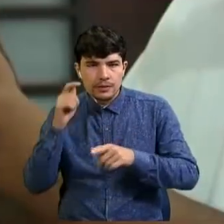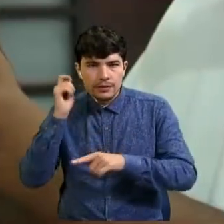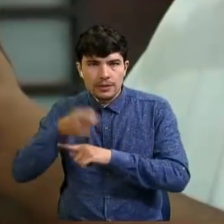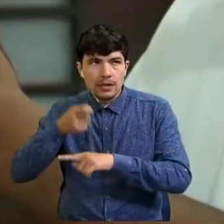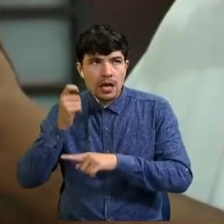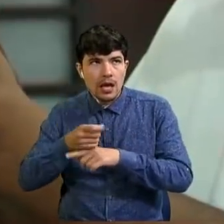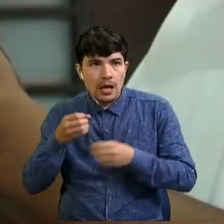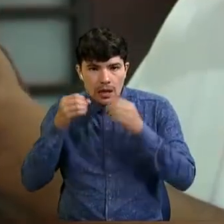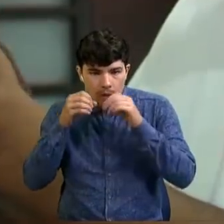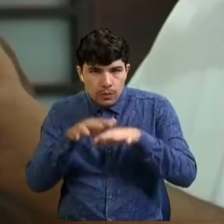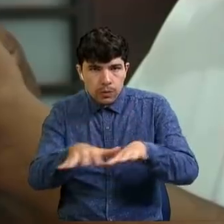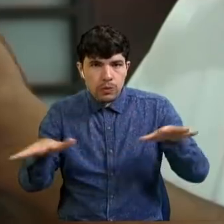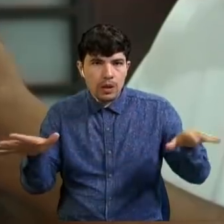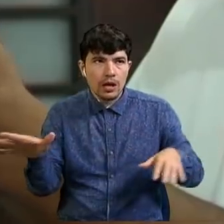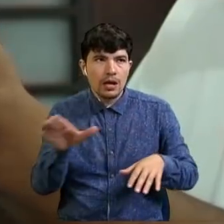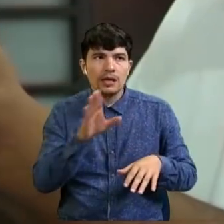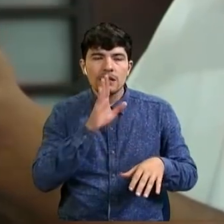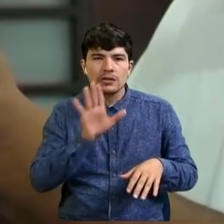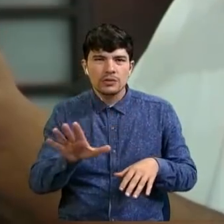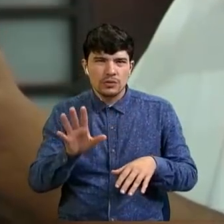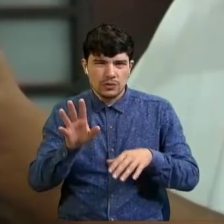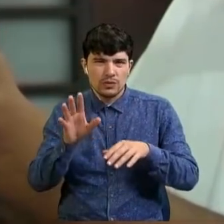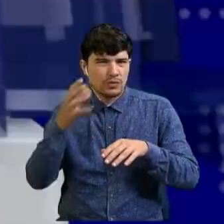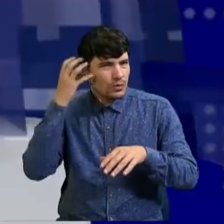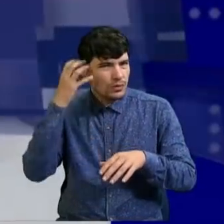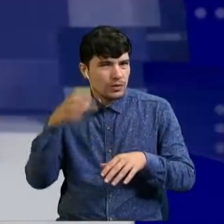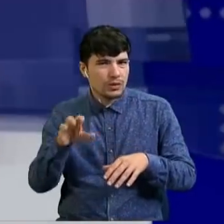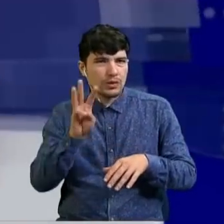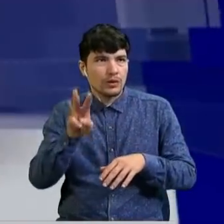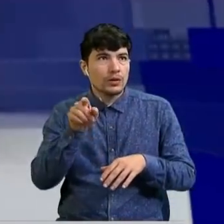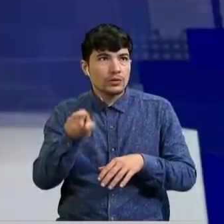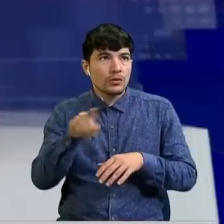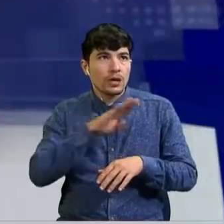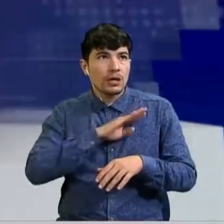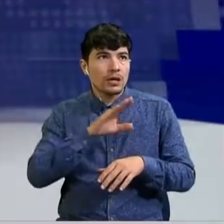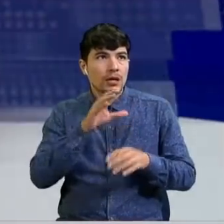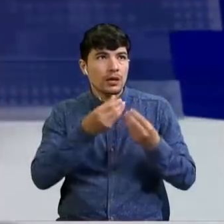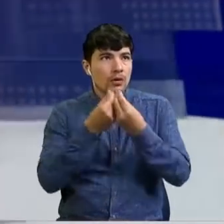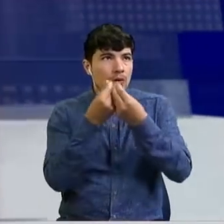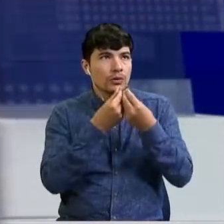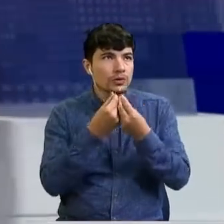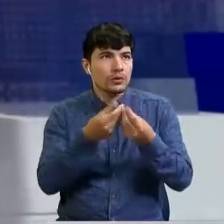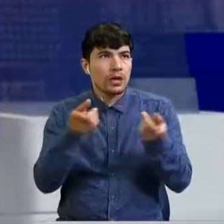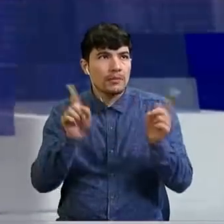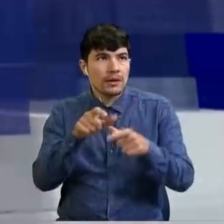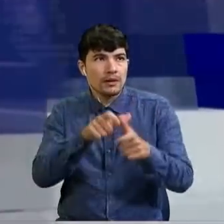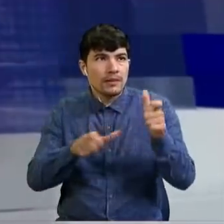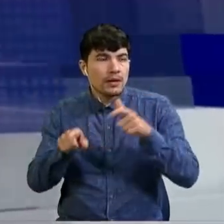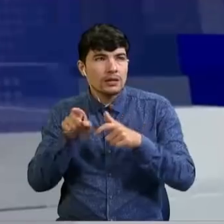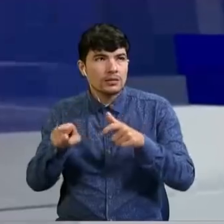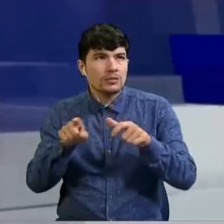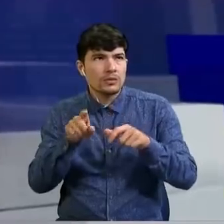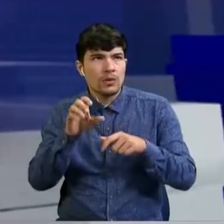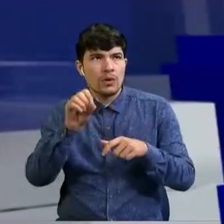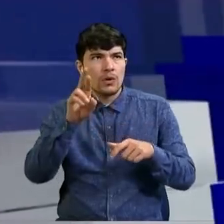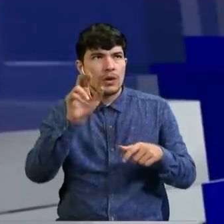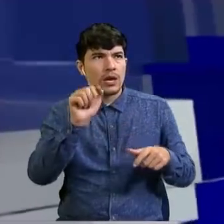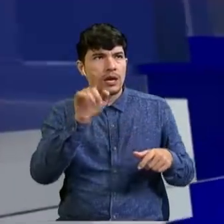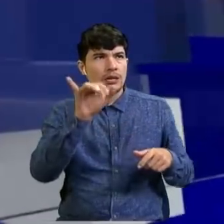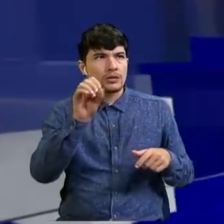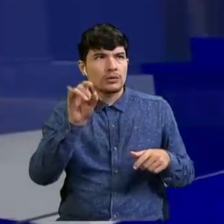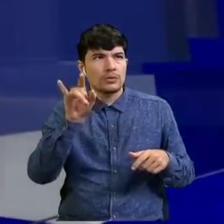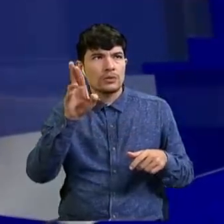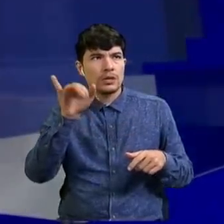a conocer públicamente por la W involucran al alcalde Barranca Bermeja, concejales, funcionarios del gabinete, al senador Horacio Serpa Uribe y